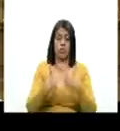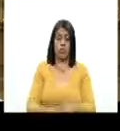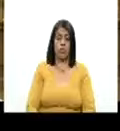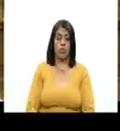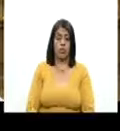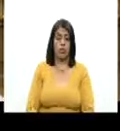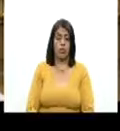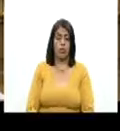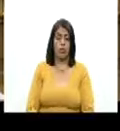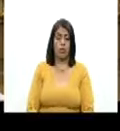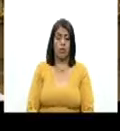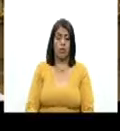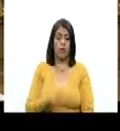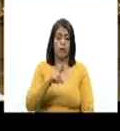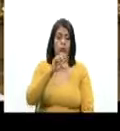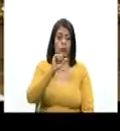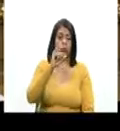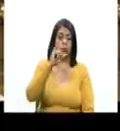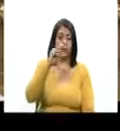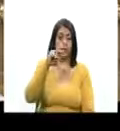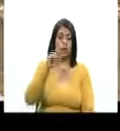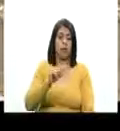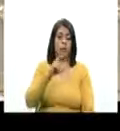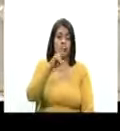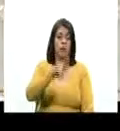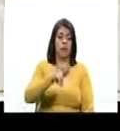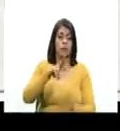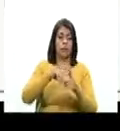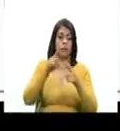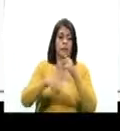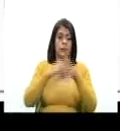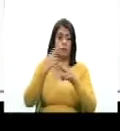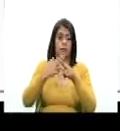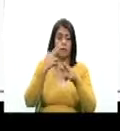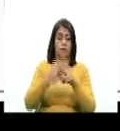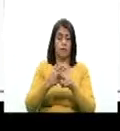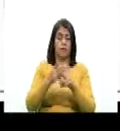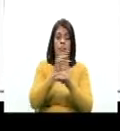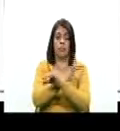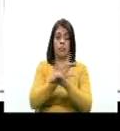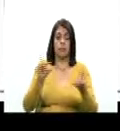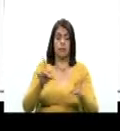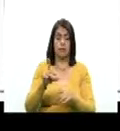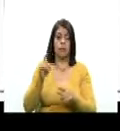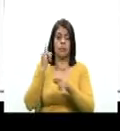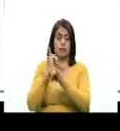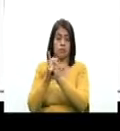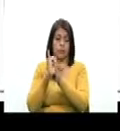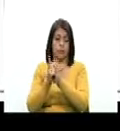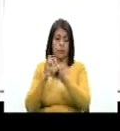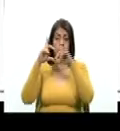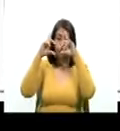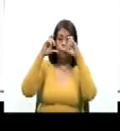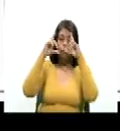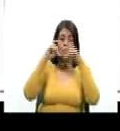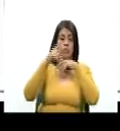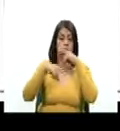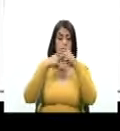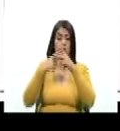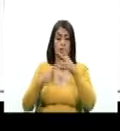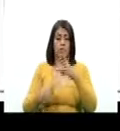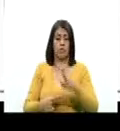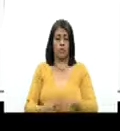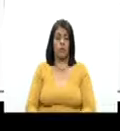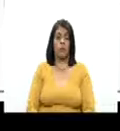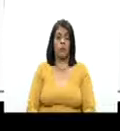Justin Rosenstein dice, las redes sociales son una amenaza para la democracia. Porque ya no importa la ideología, si